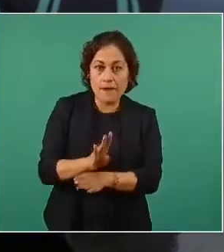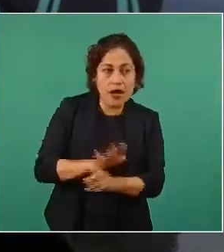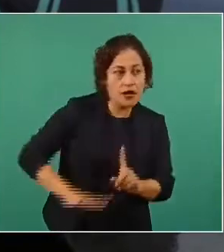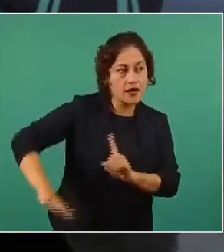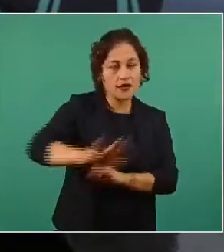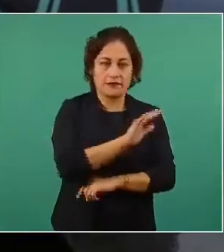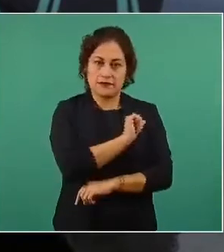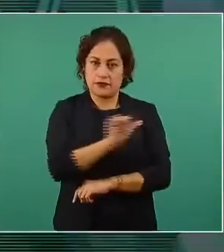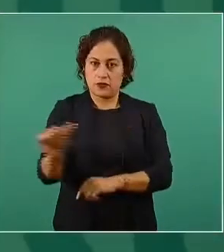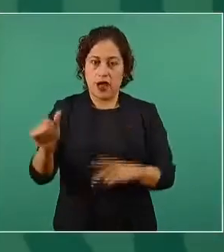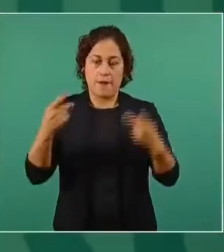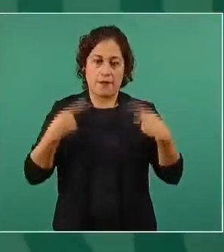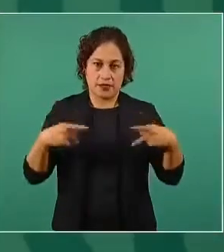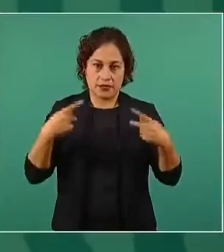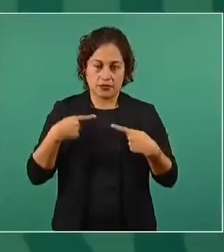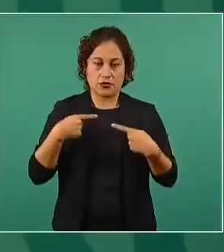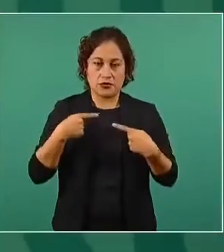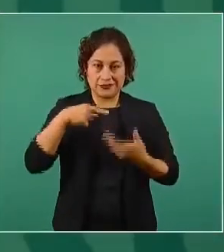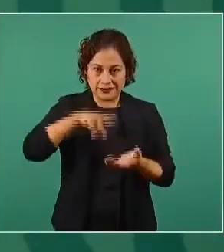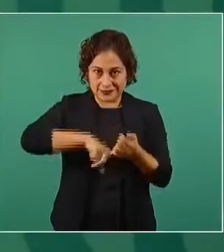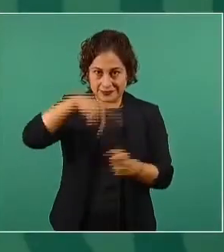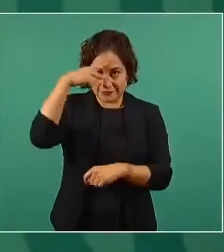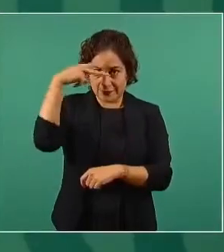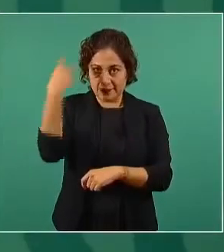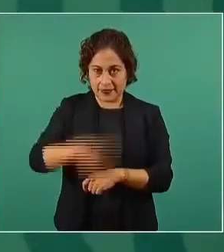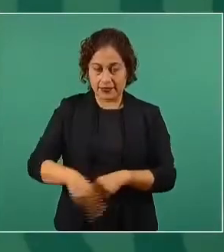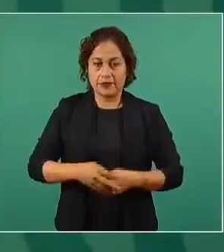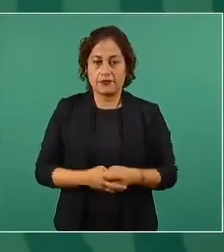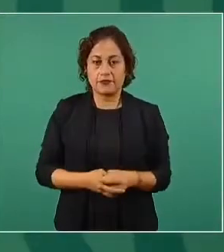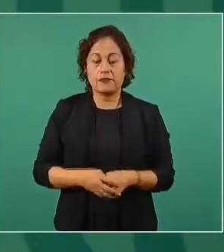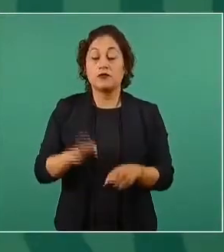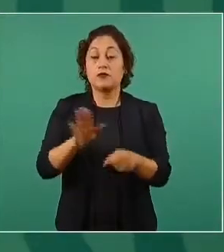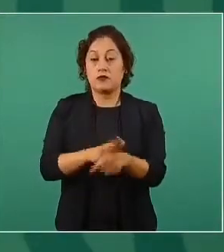Entonces, cuando estos señores